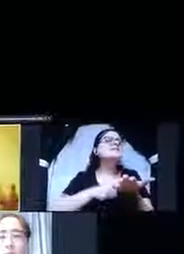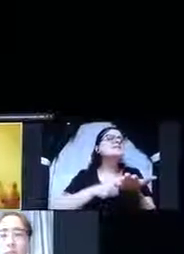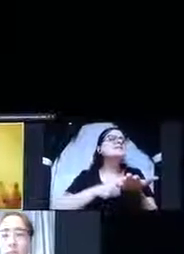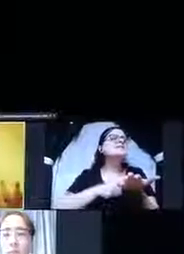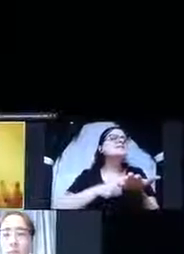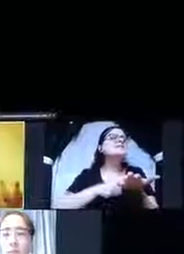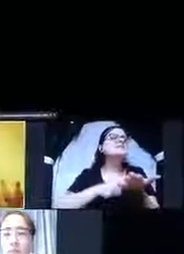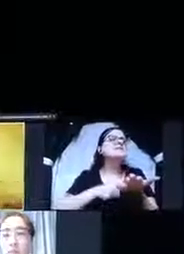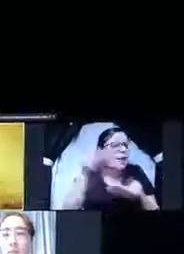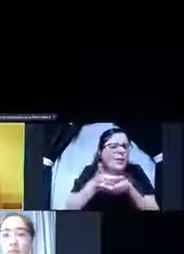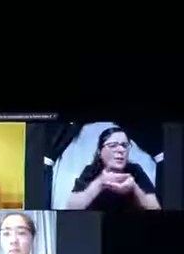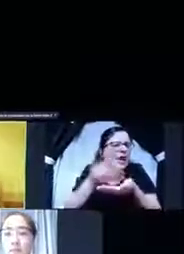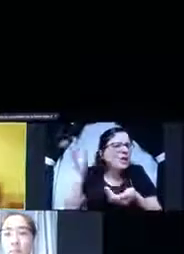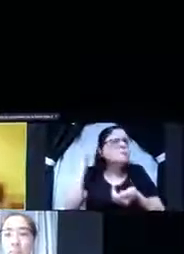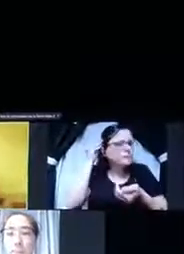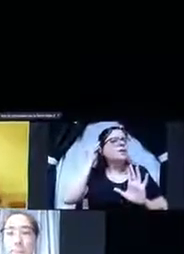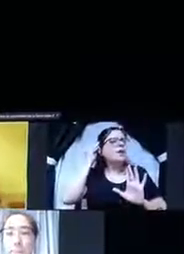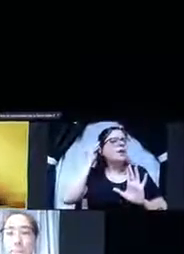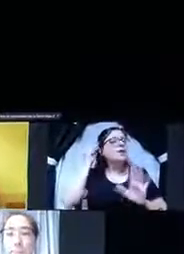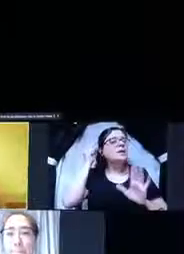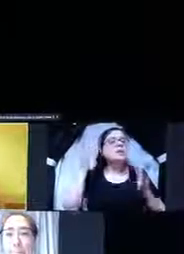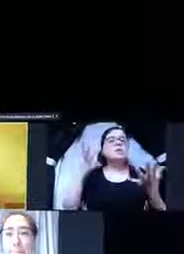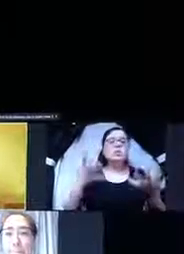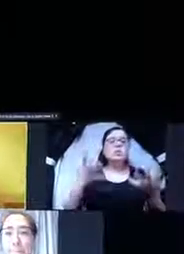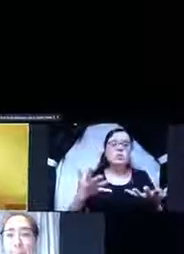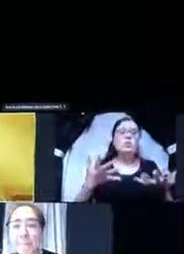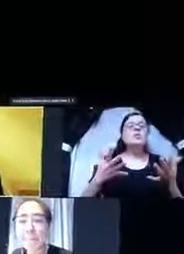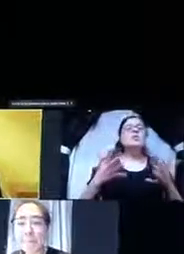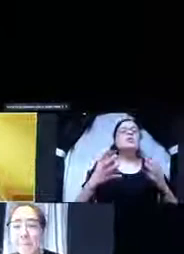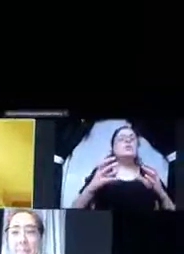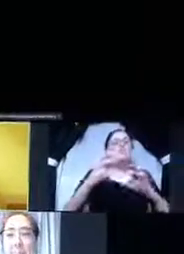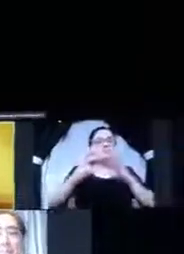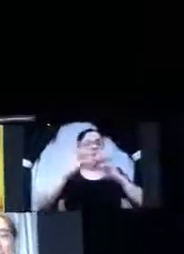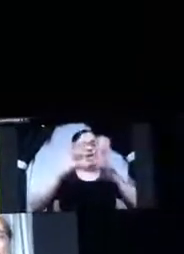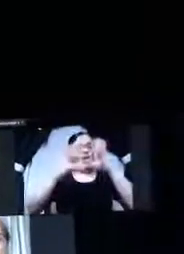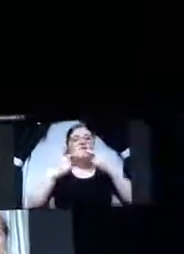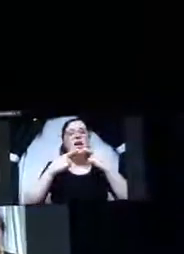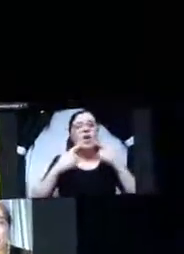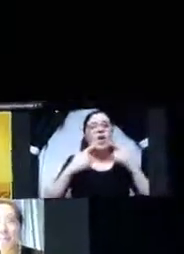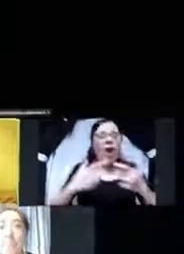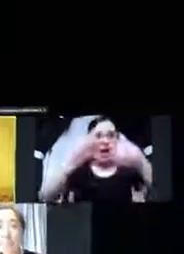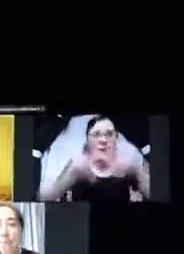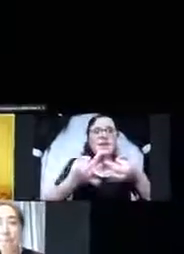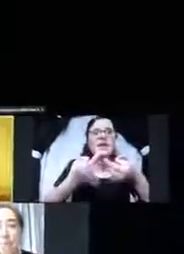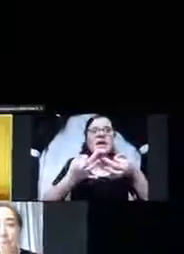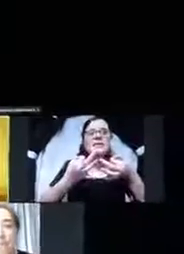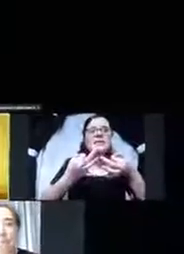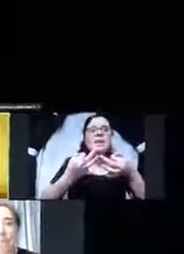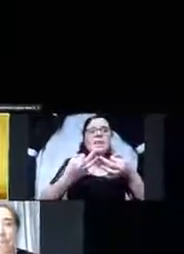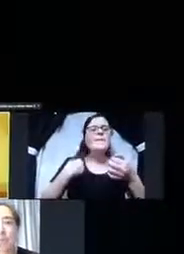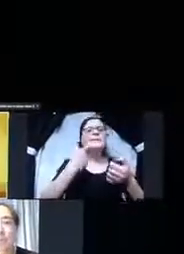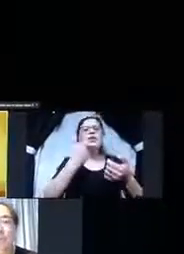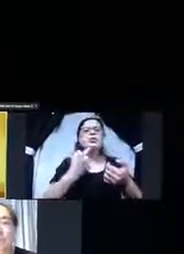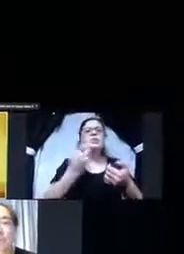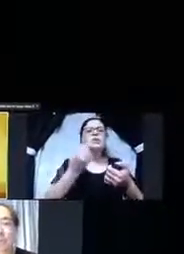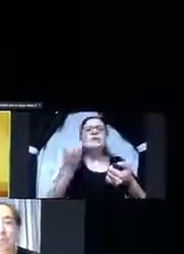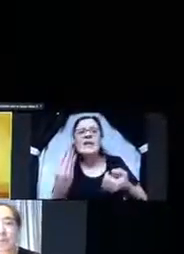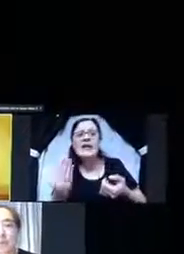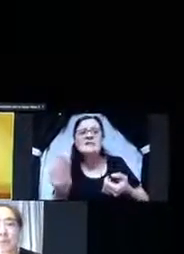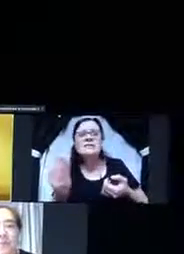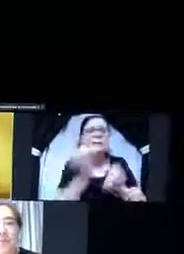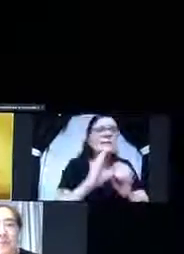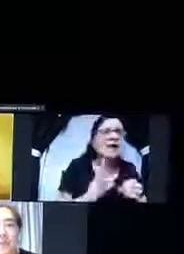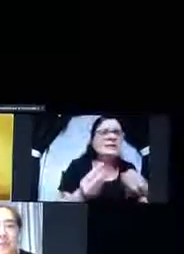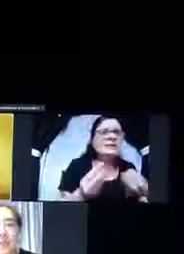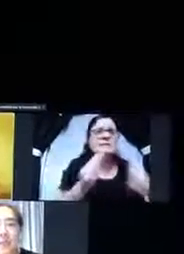lenguaje en etapas muy parecidas al desarrollo típico, y uno dice, está bien, está mal, son